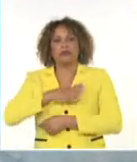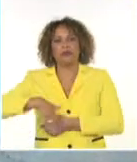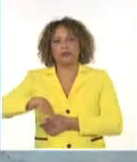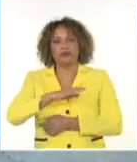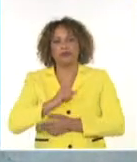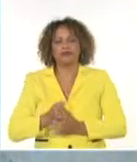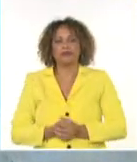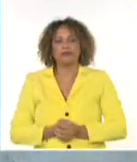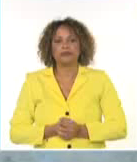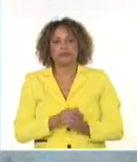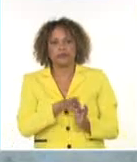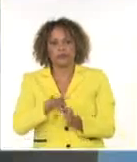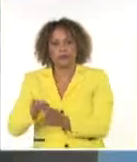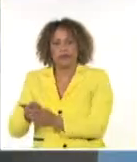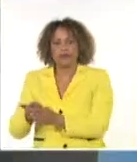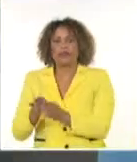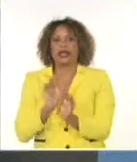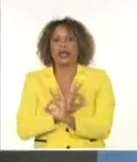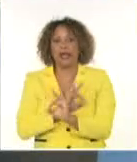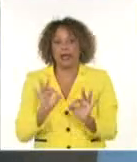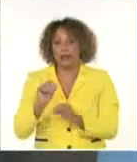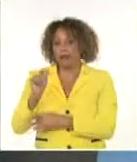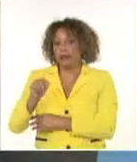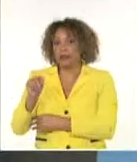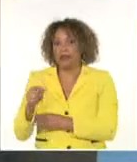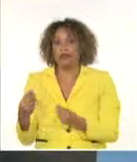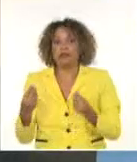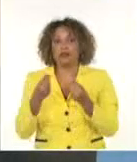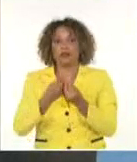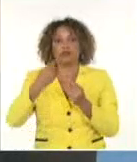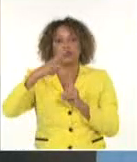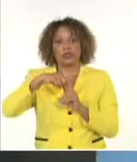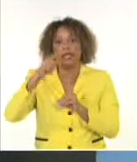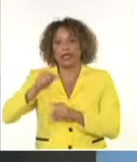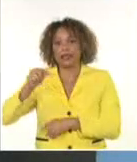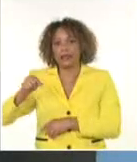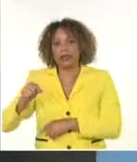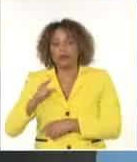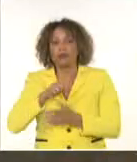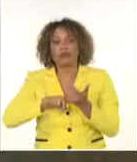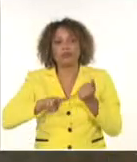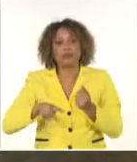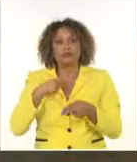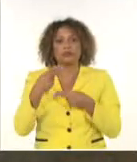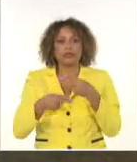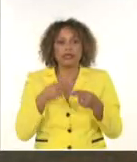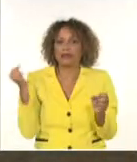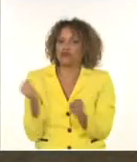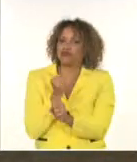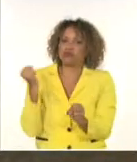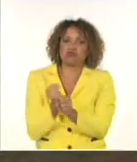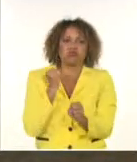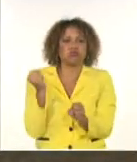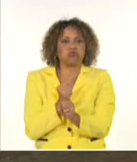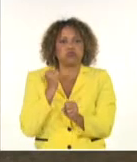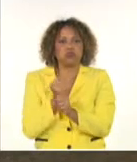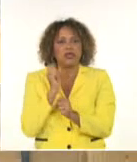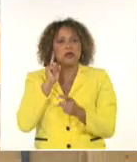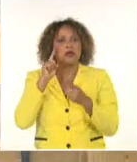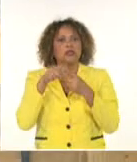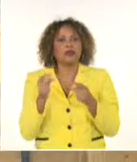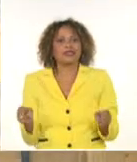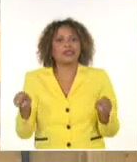Grupo Nacional de Agua y Saneamiento, junto a los técnicos del territorio, desarrollan un incesante trabajo para instalar